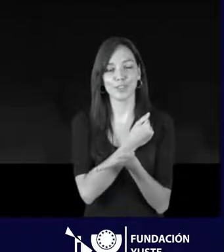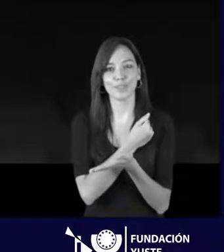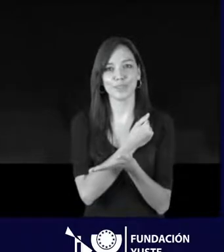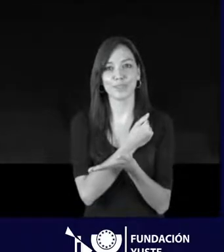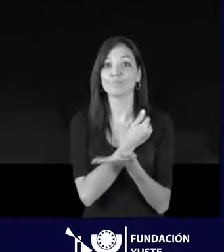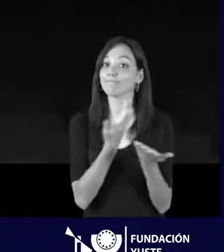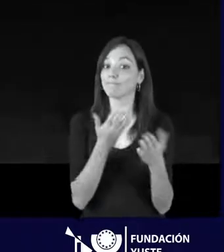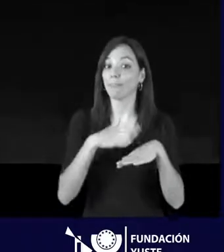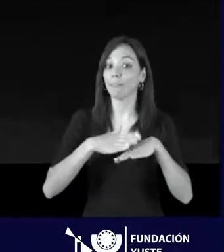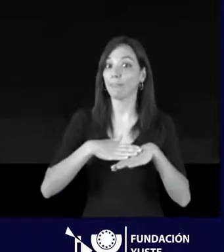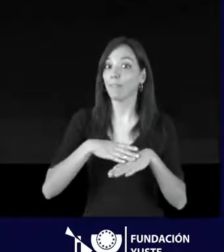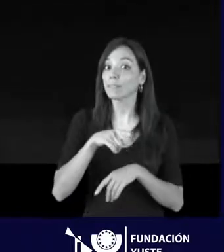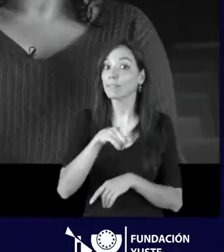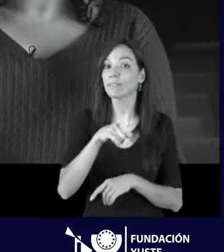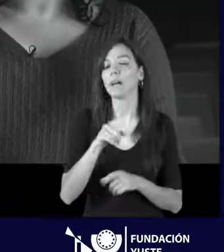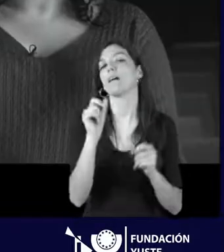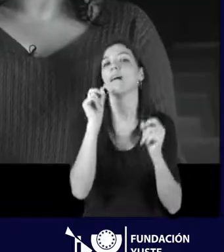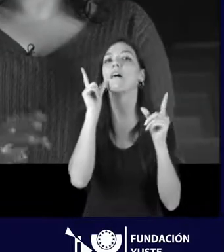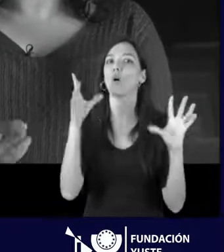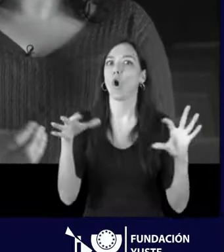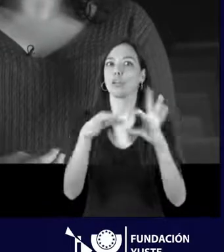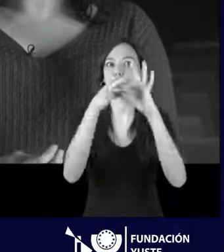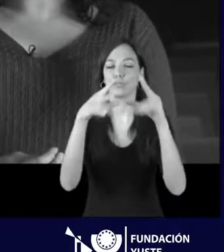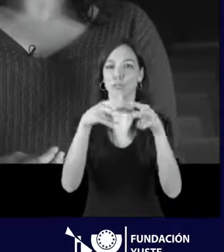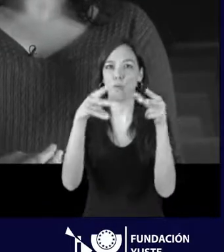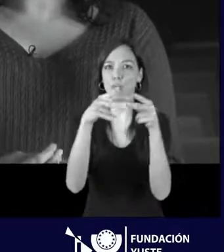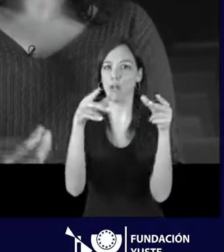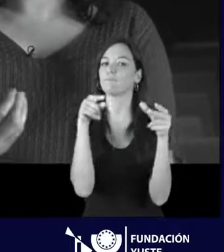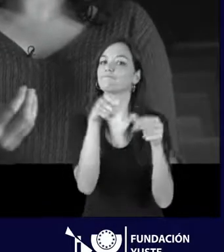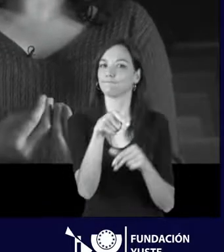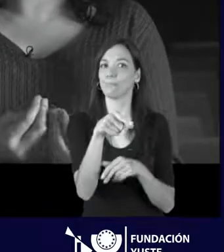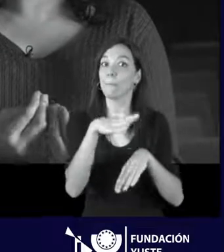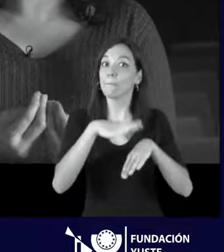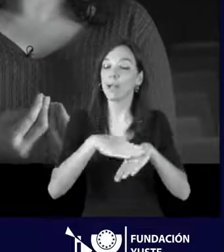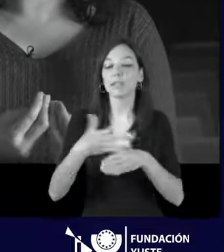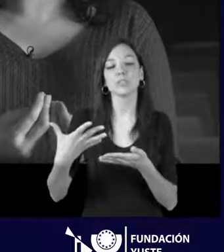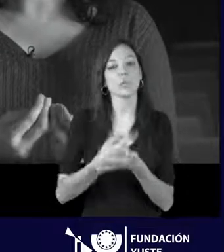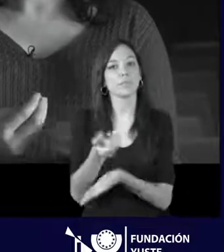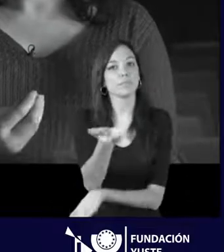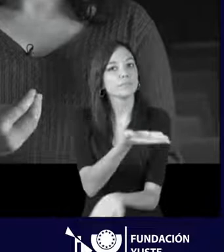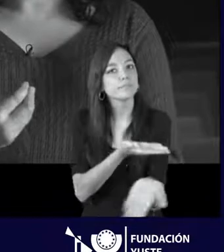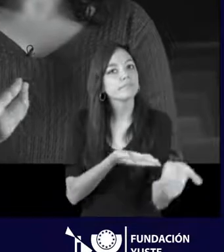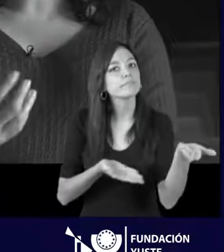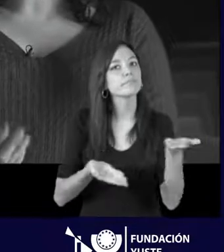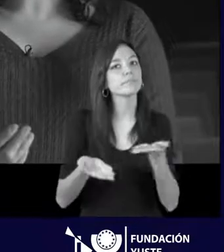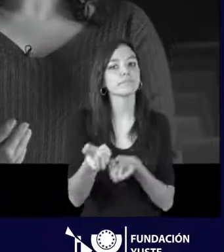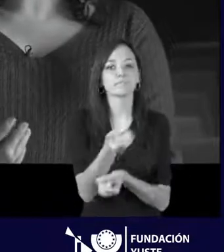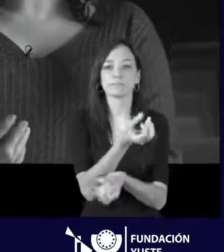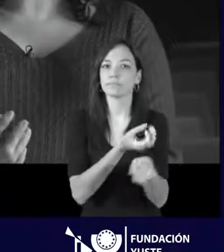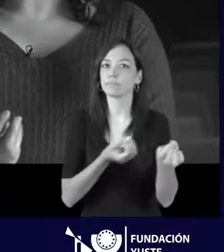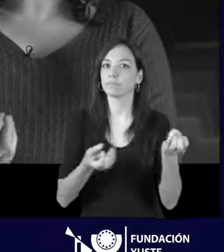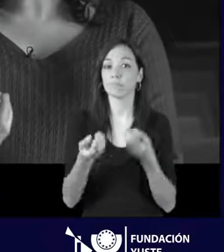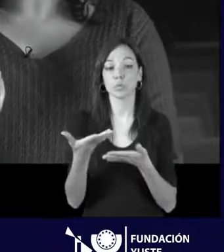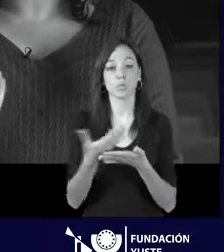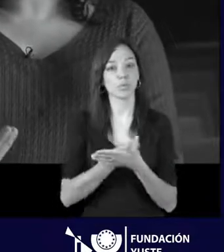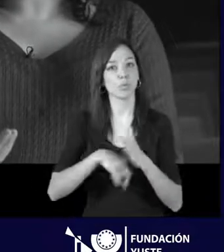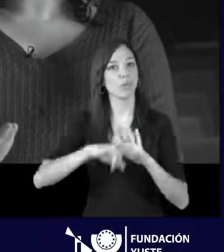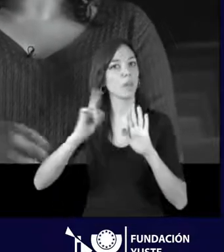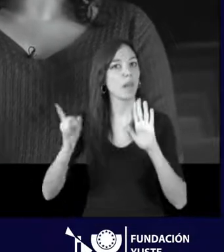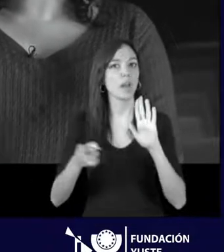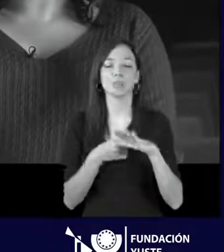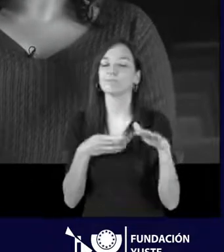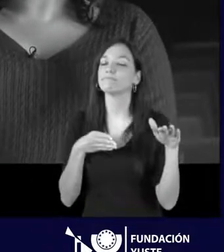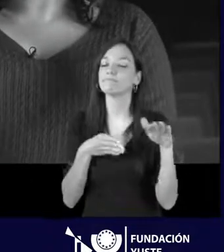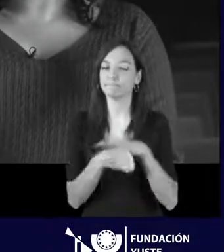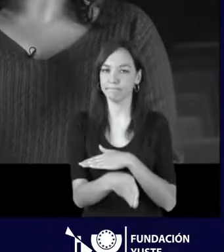cono El mundo es que para eso queremos la cesión social que todo el mundo pueda aportar su granito de arena y se haga